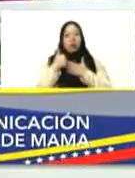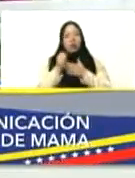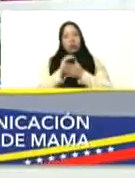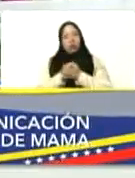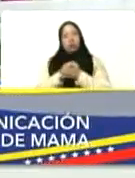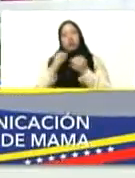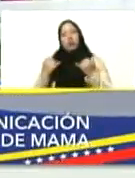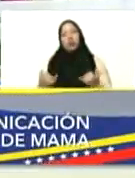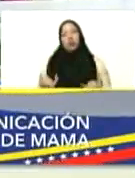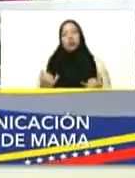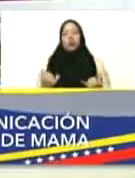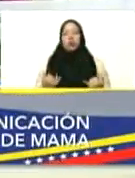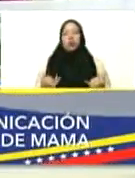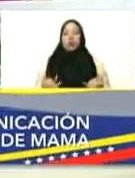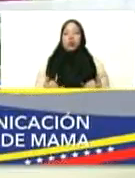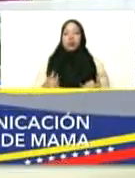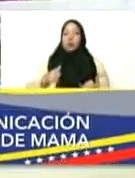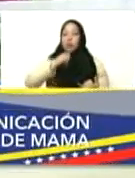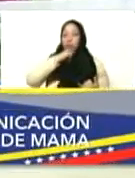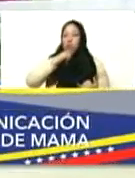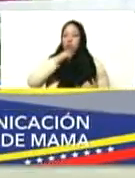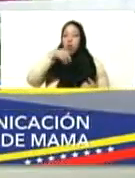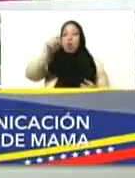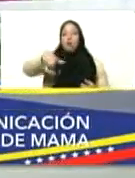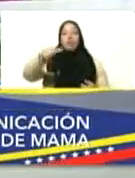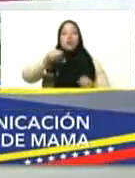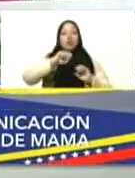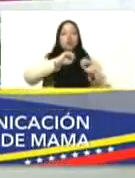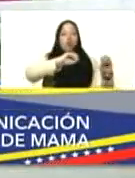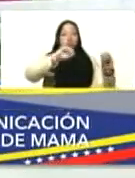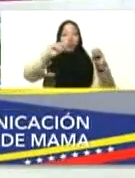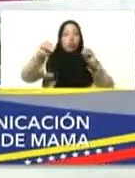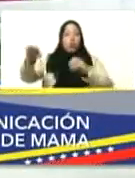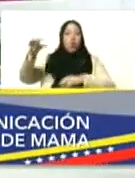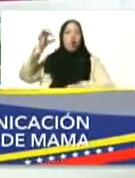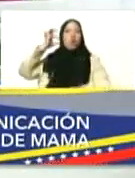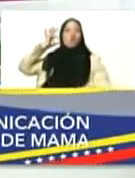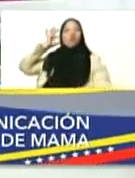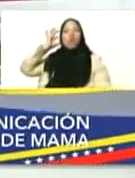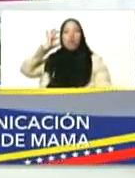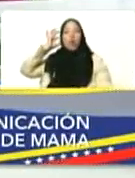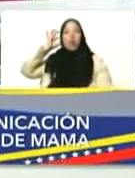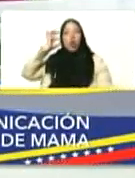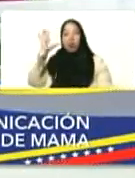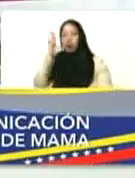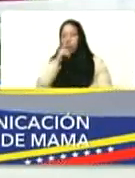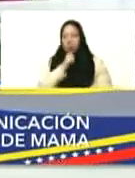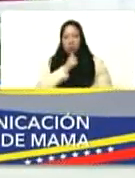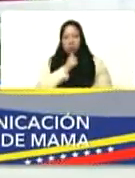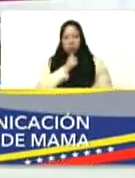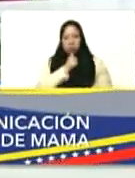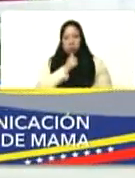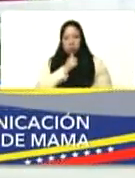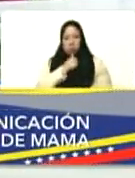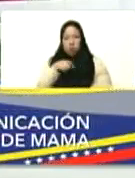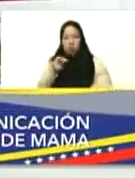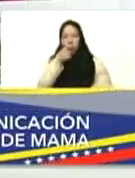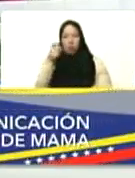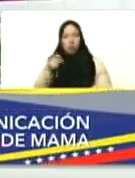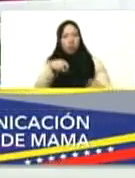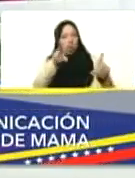¿Ah? Influencer, ¿por qué no hay influencer mujeres? Uno ve por redes